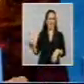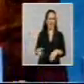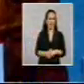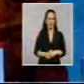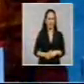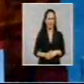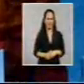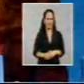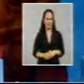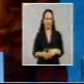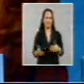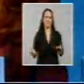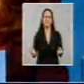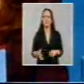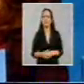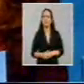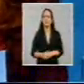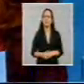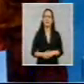Ciclotrón.